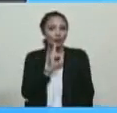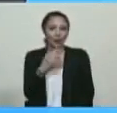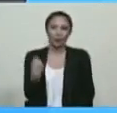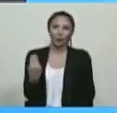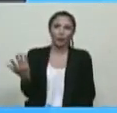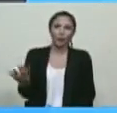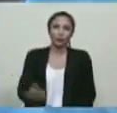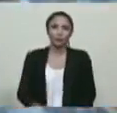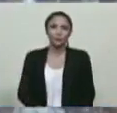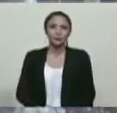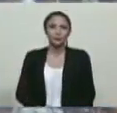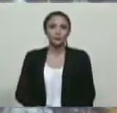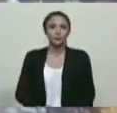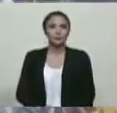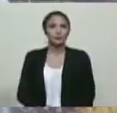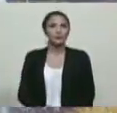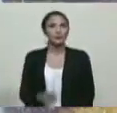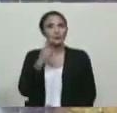la fuerza